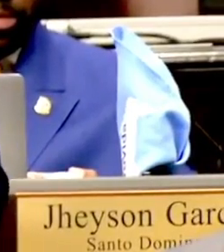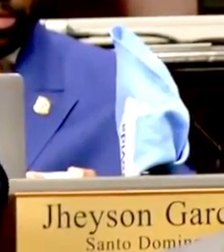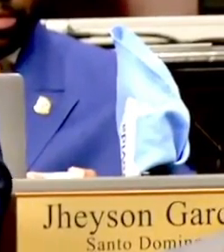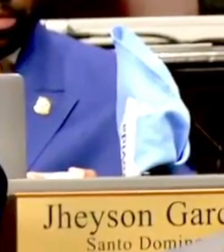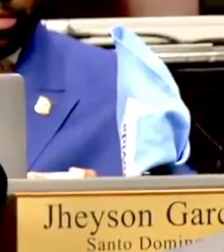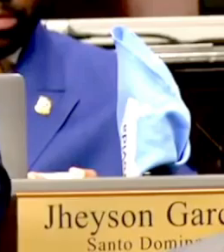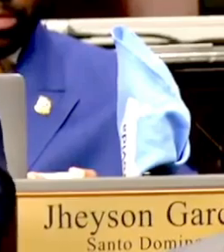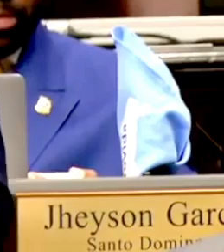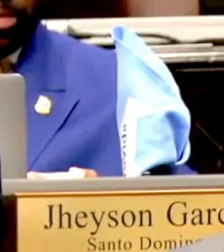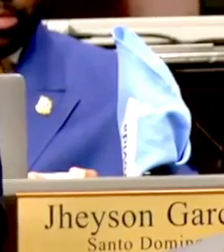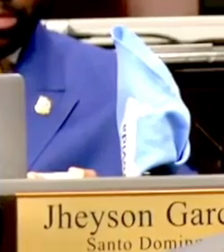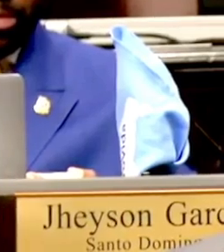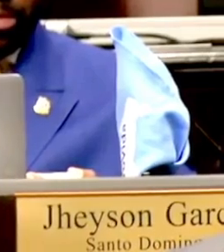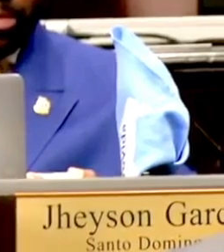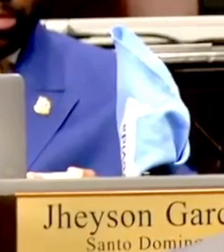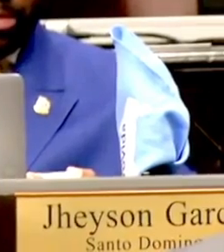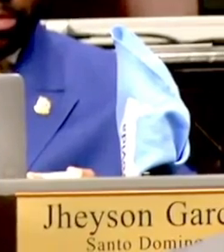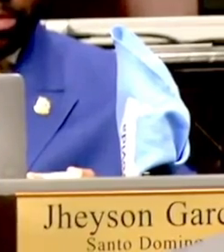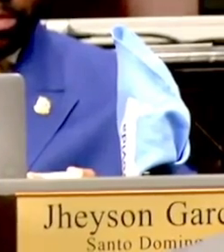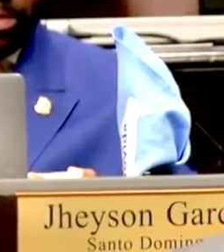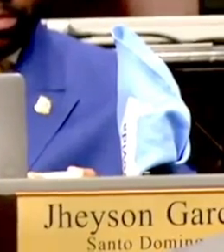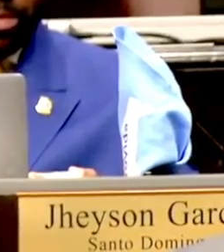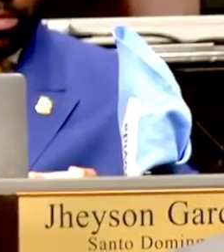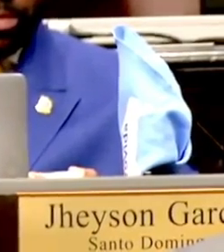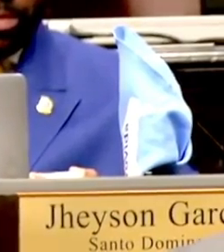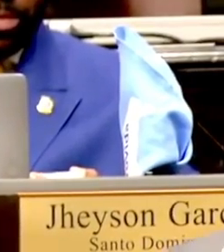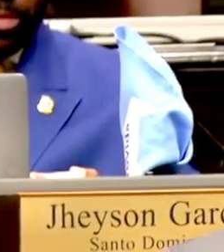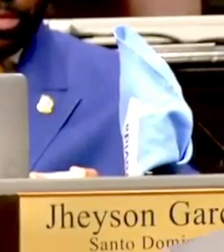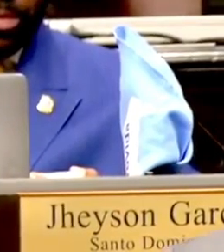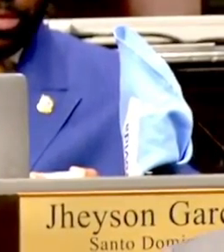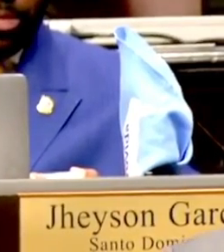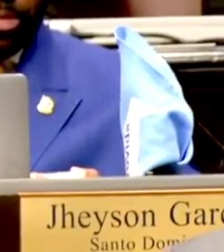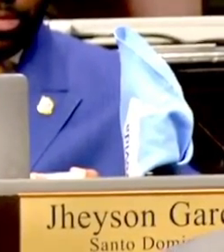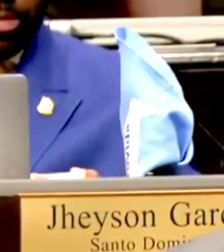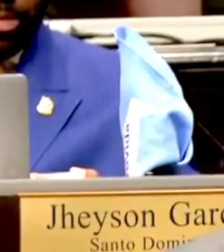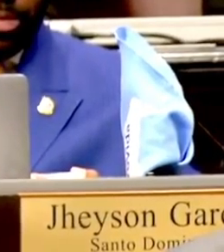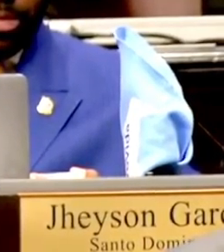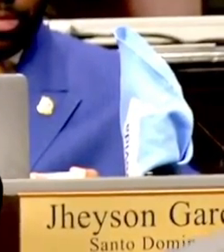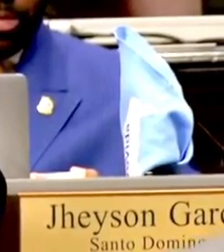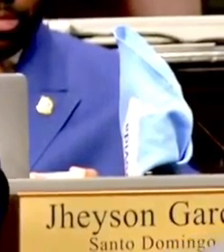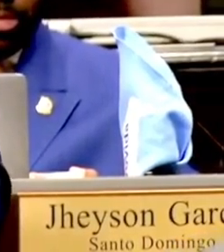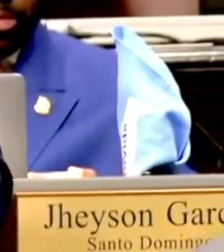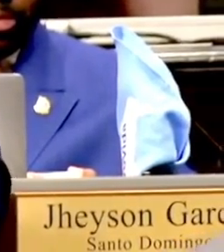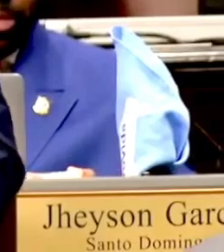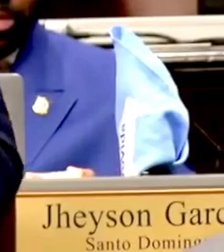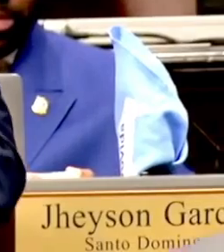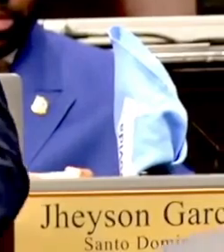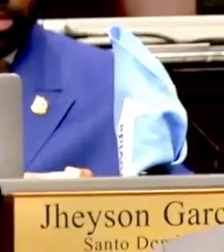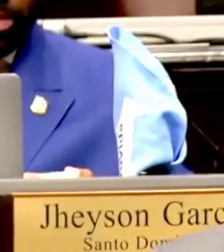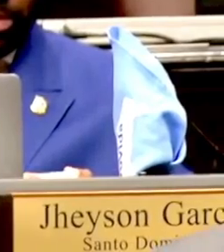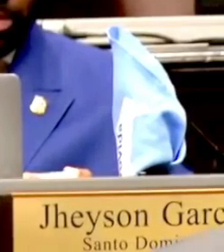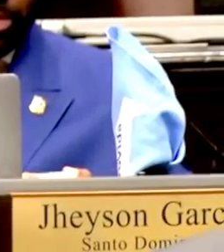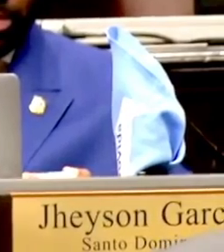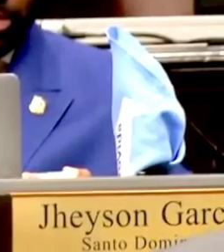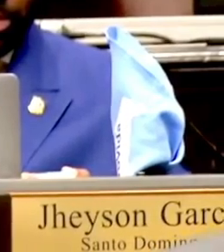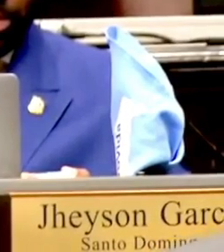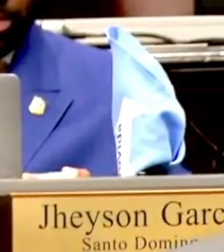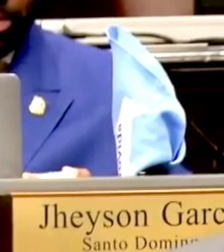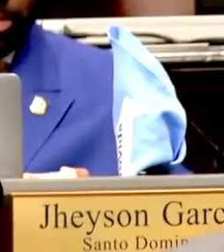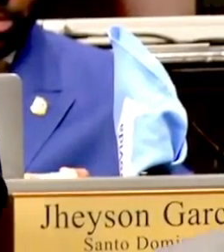República, los legisladores tenemos la facultad de representar y fiscalizar. Es un mandato